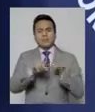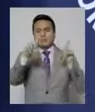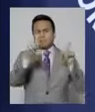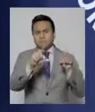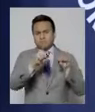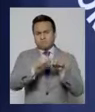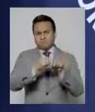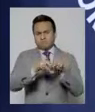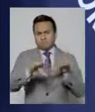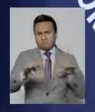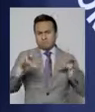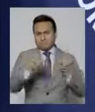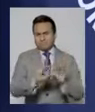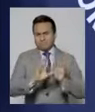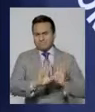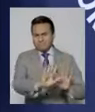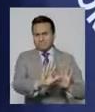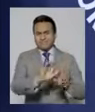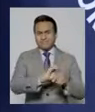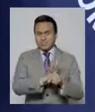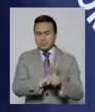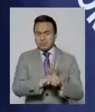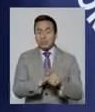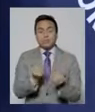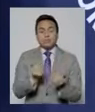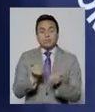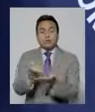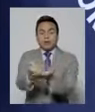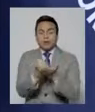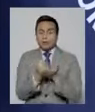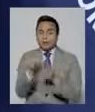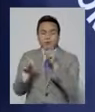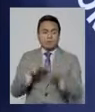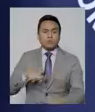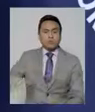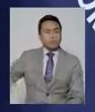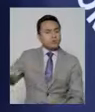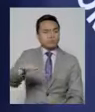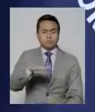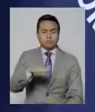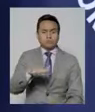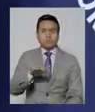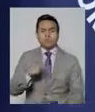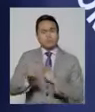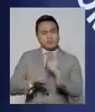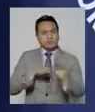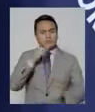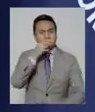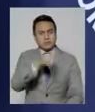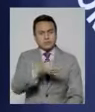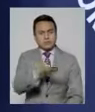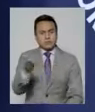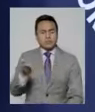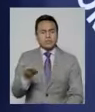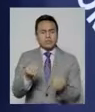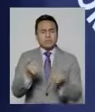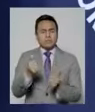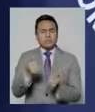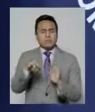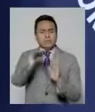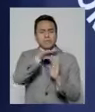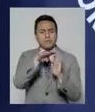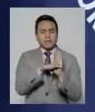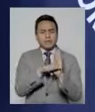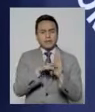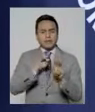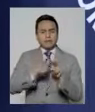disminuir la propagación de este virus, necesitamos la colaboración de todos y es lo que hemos venido diciendo. Necesitamos que las medidas que